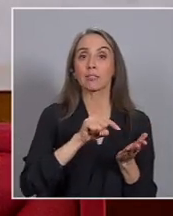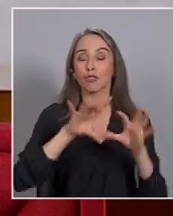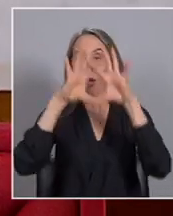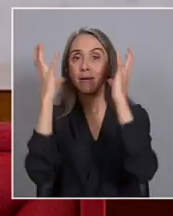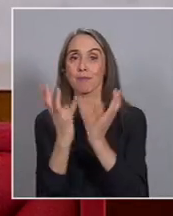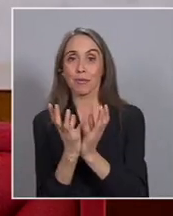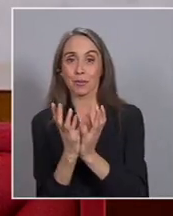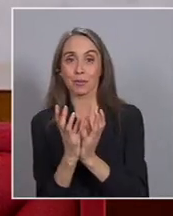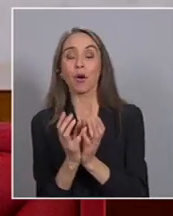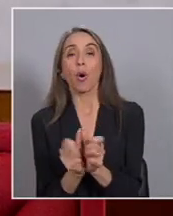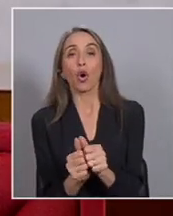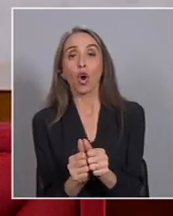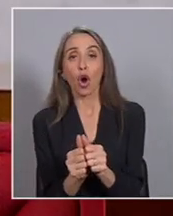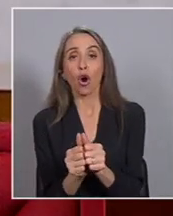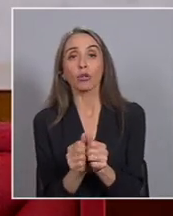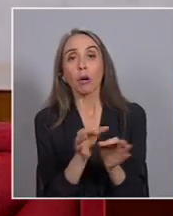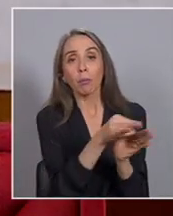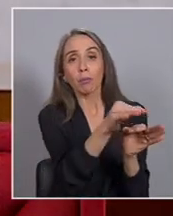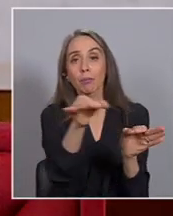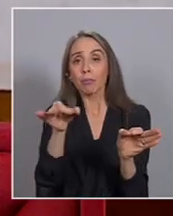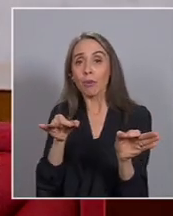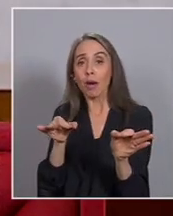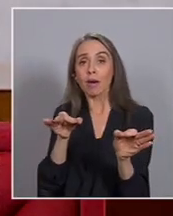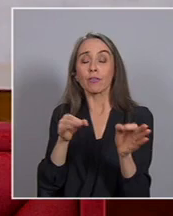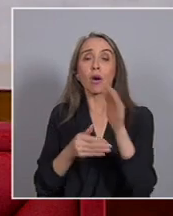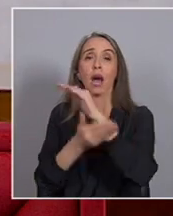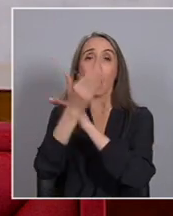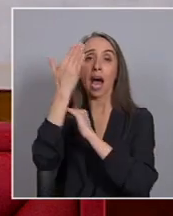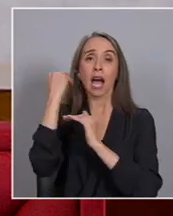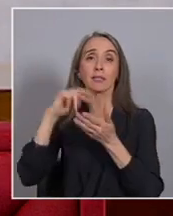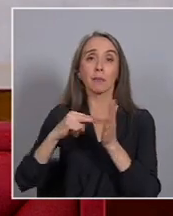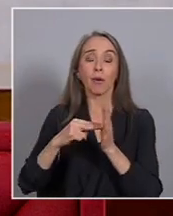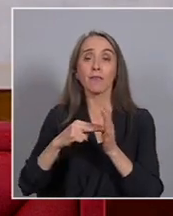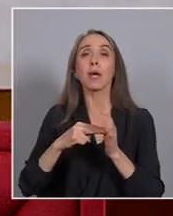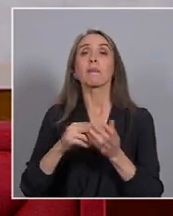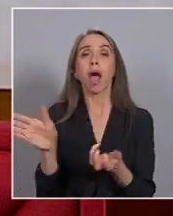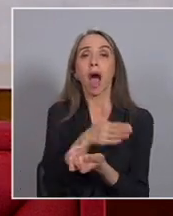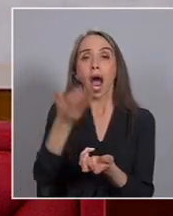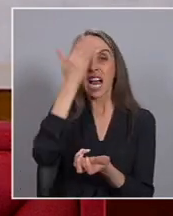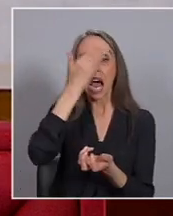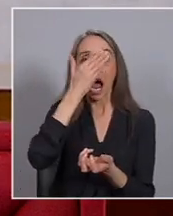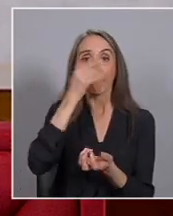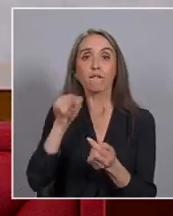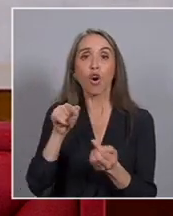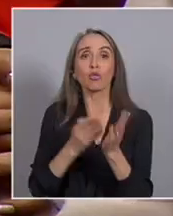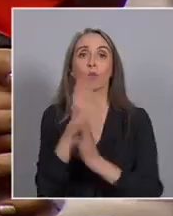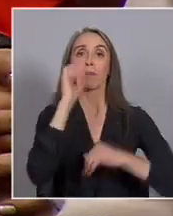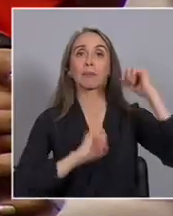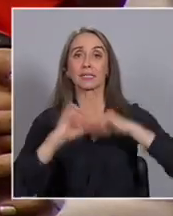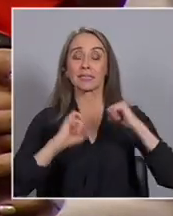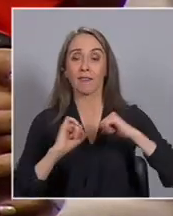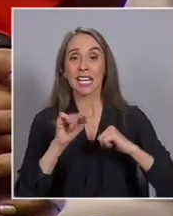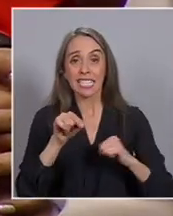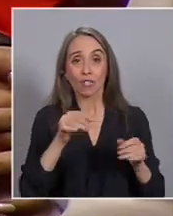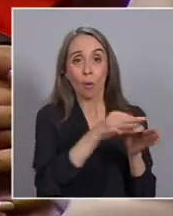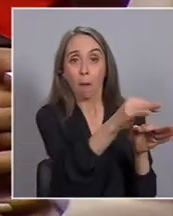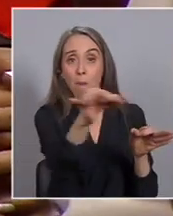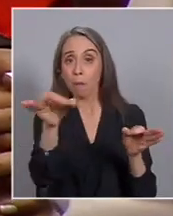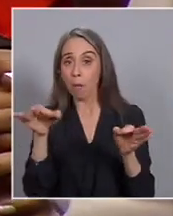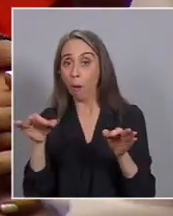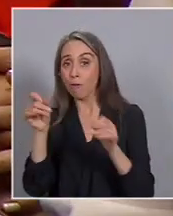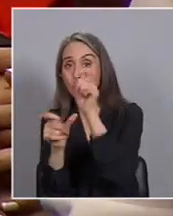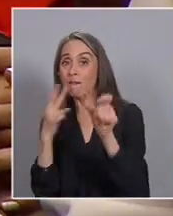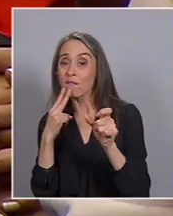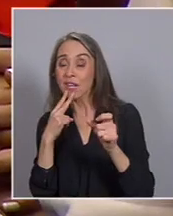eso lo haremos en conjunto con las localidades que han sufrido la antigua apuesta por los combustibles fósiles. Con ellas construiremos